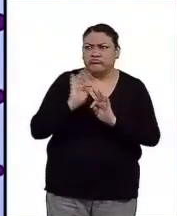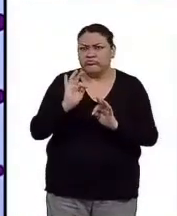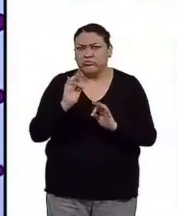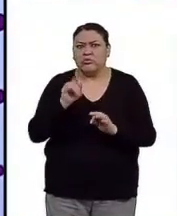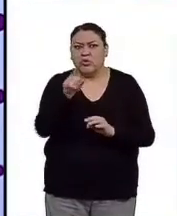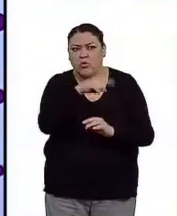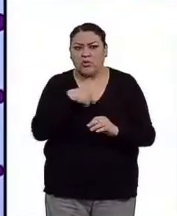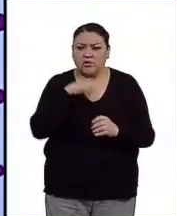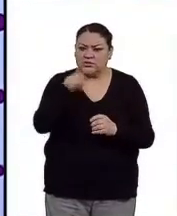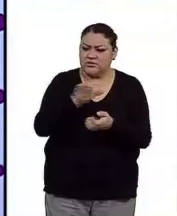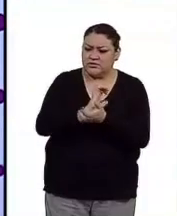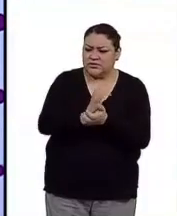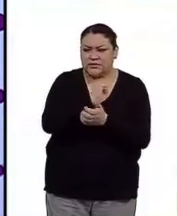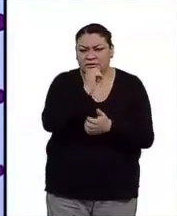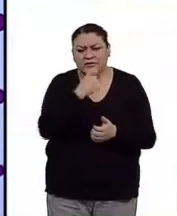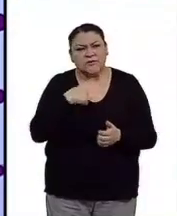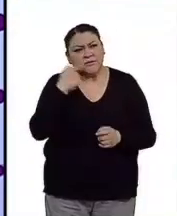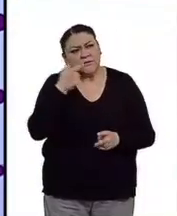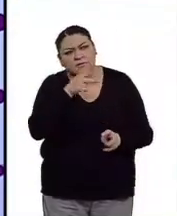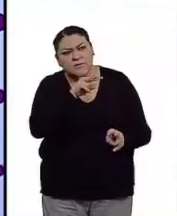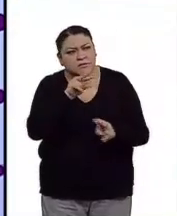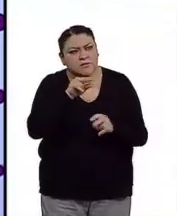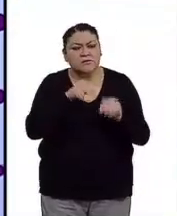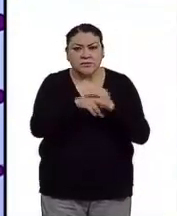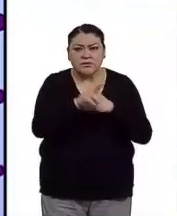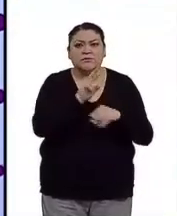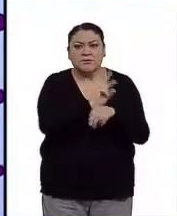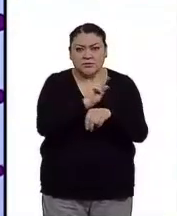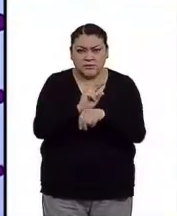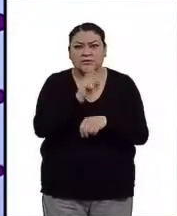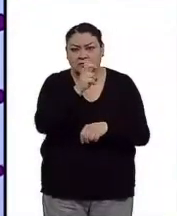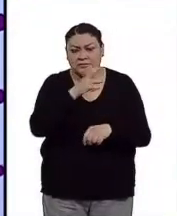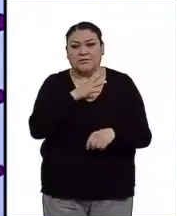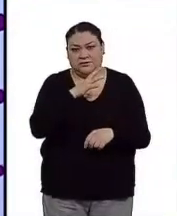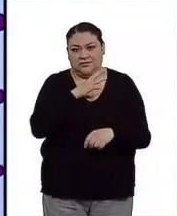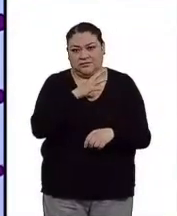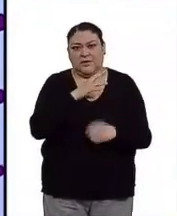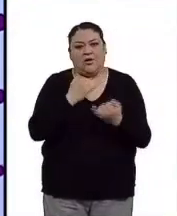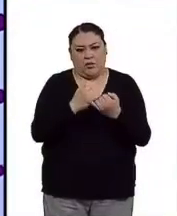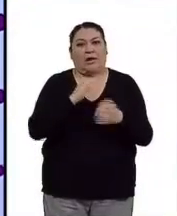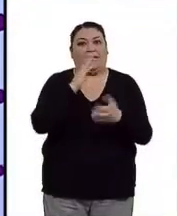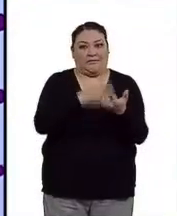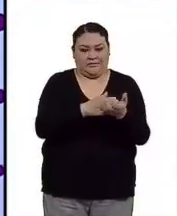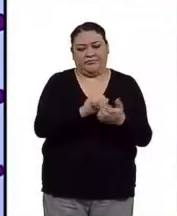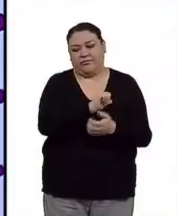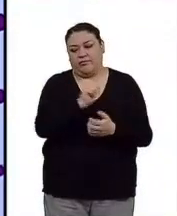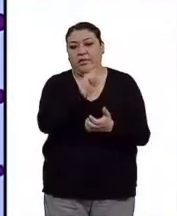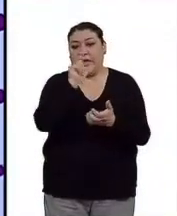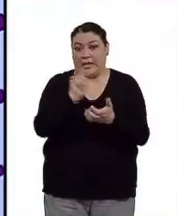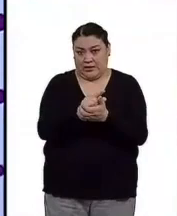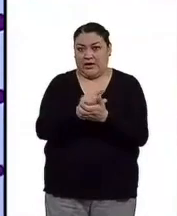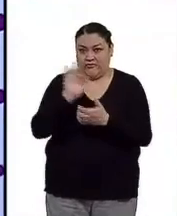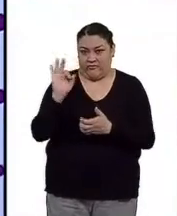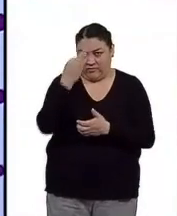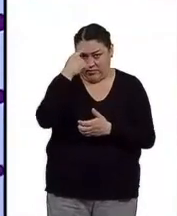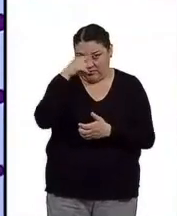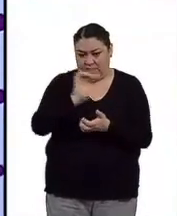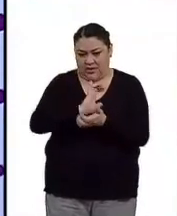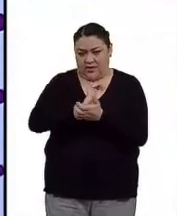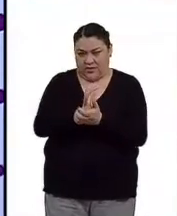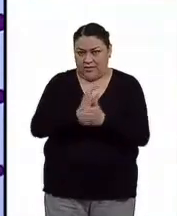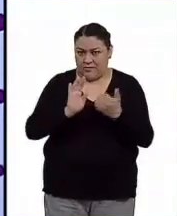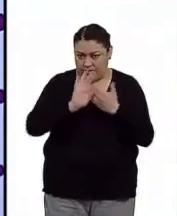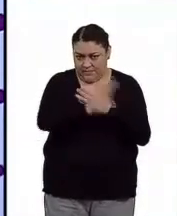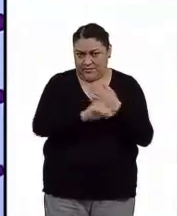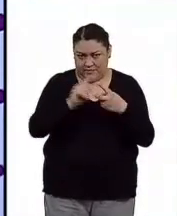se estén generando este tipo de prácticas discriminatorias y se les impone una multa. Está también la Ley Federal para prevenir la discriminación, por